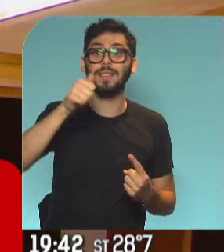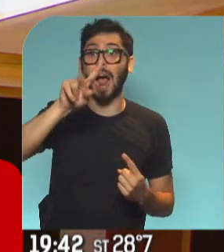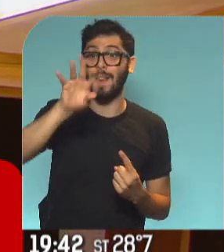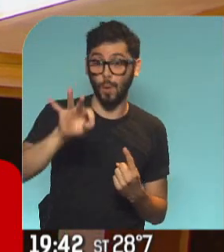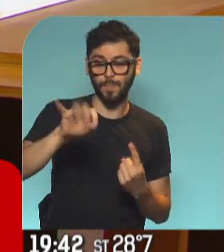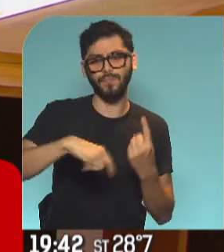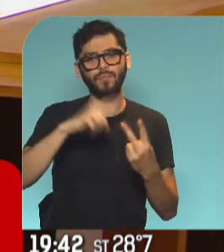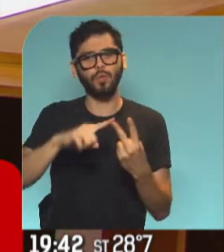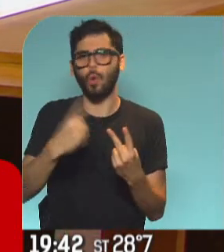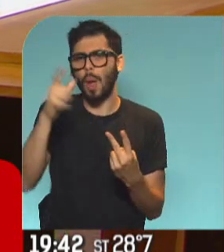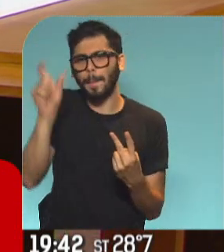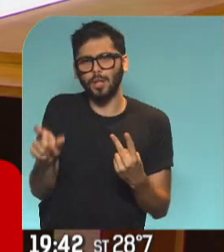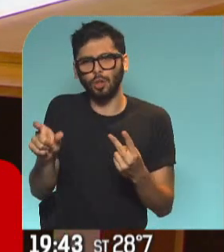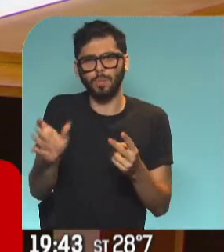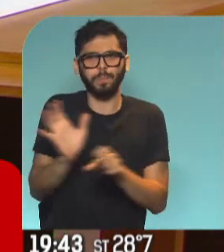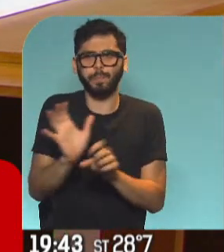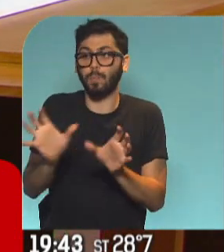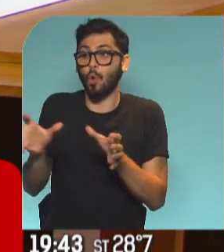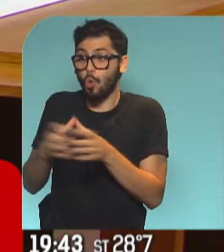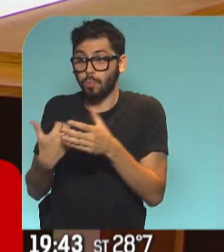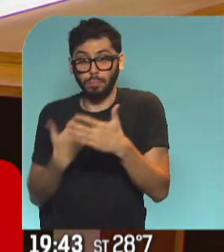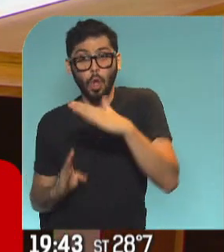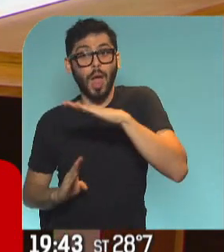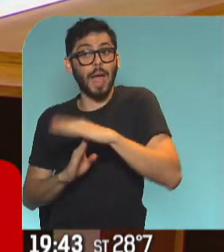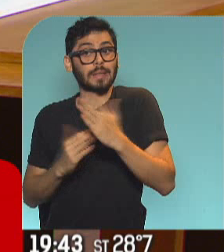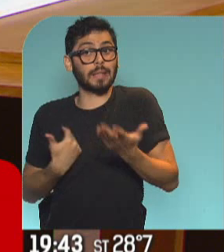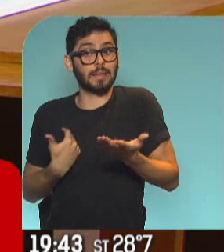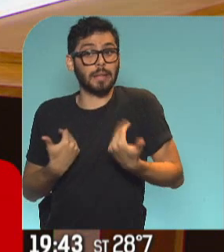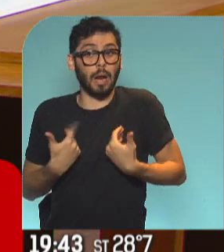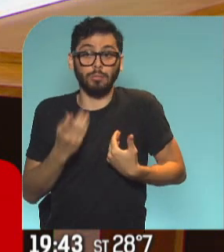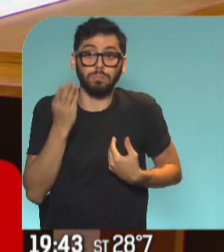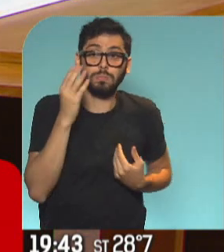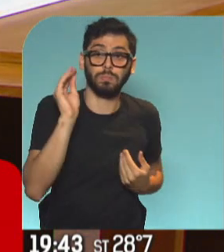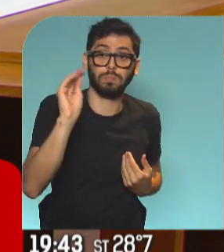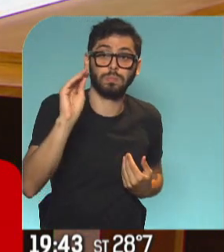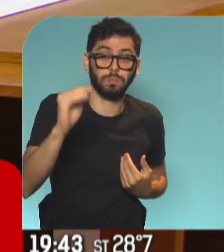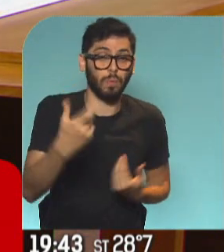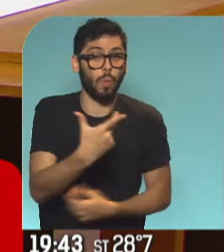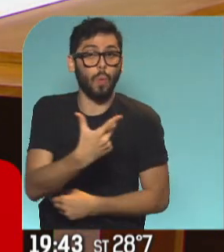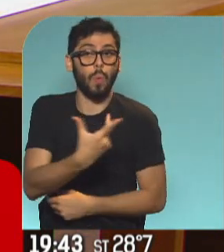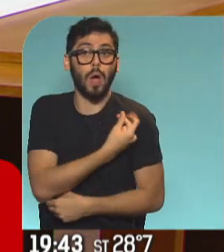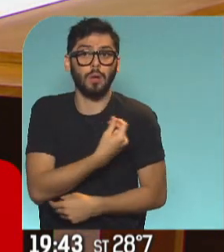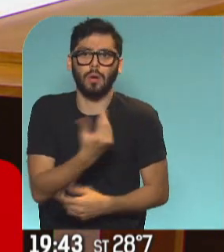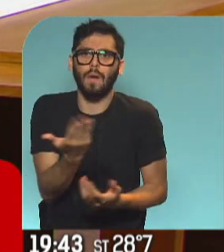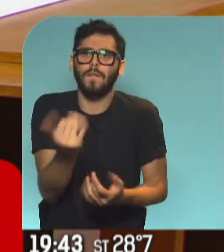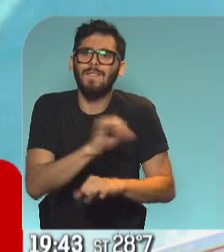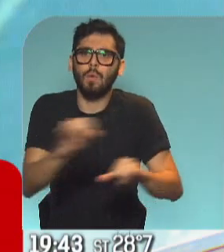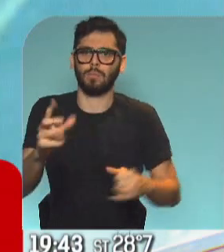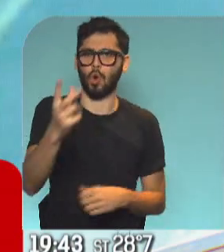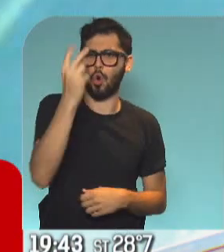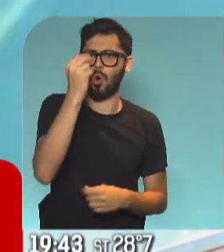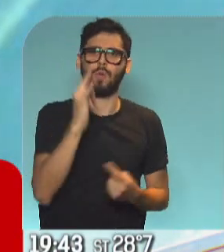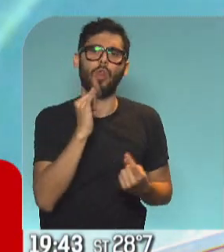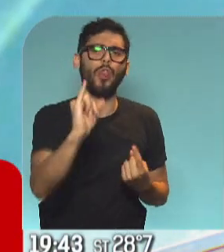previa de una persona que estaba dentro del grupo de prioridades y que no tenía respuesta o quería exigir mayor información. ¿De qué estamos hablando? ¿De